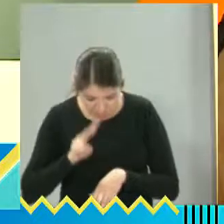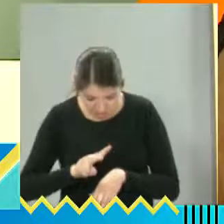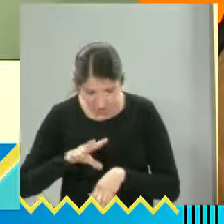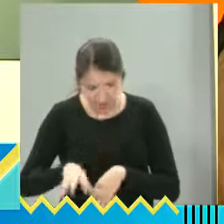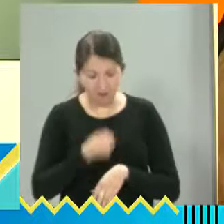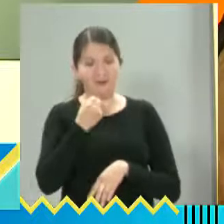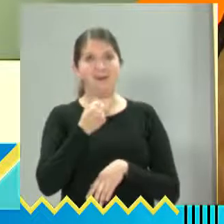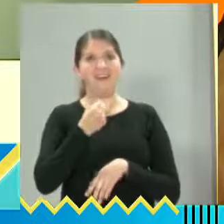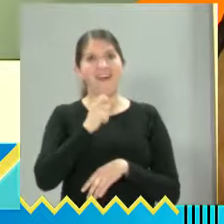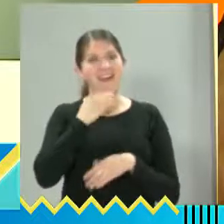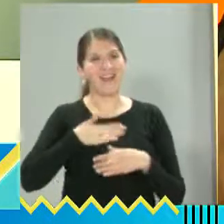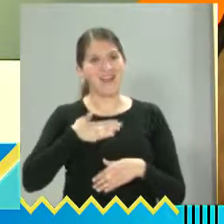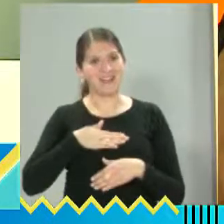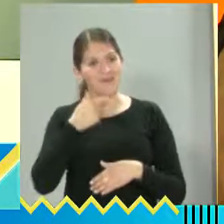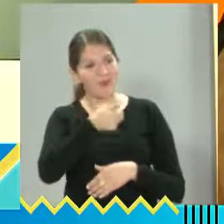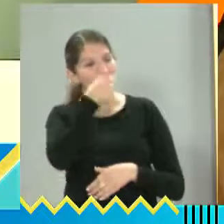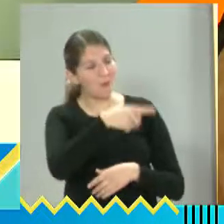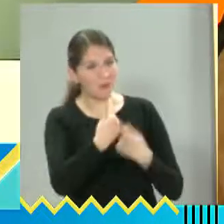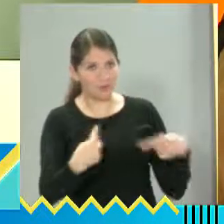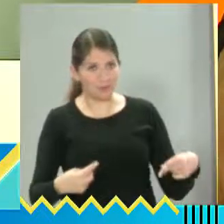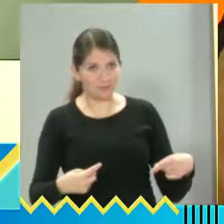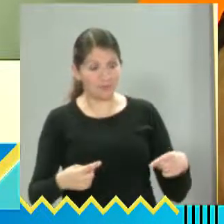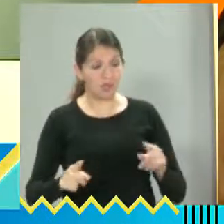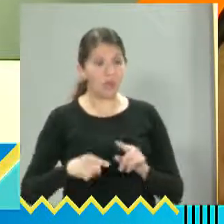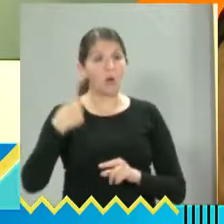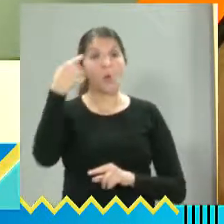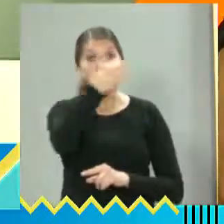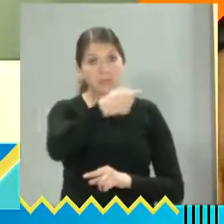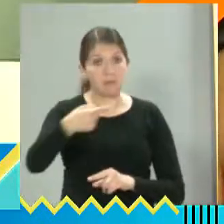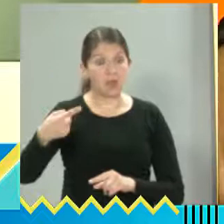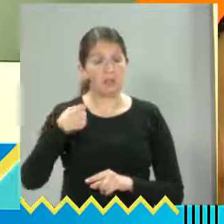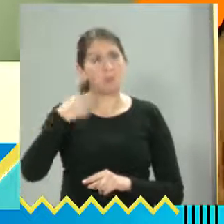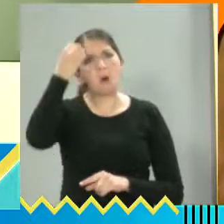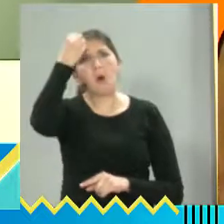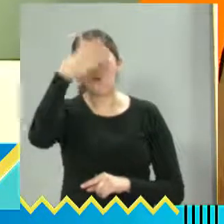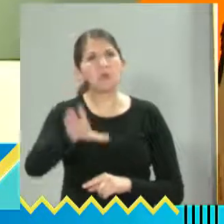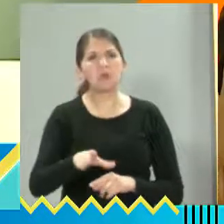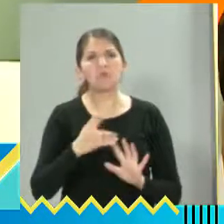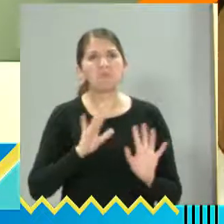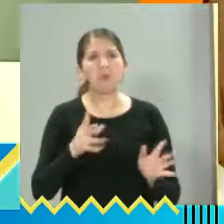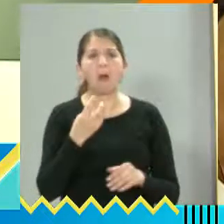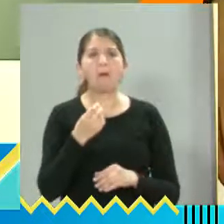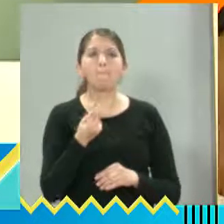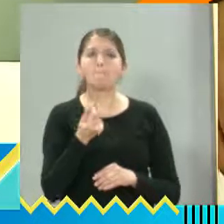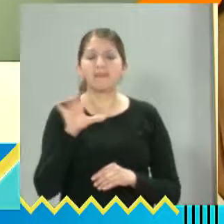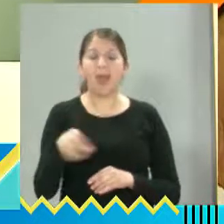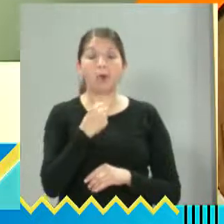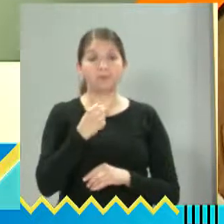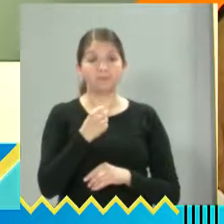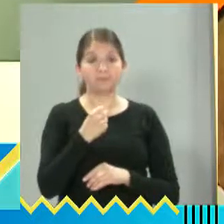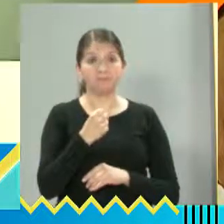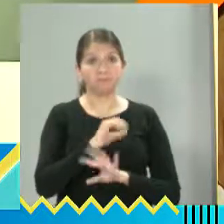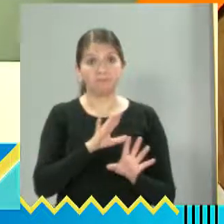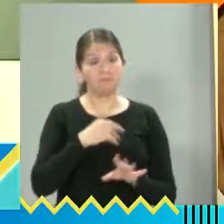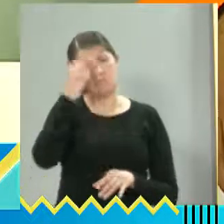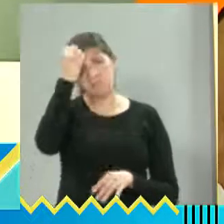lo que sea. Ahora, si a la semana me olvidé que que gané 1.000 pesos, que me encontré 1.000 pesos. Ahora, si yo perdiera esos